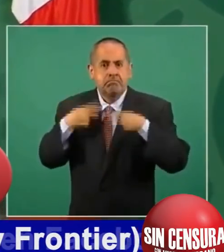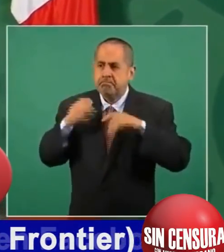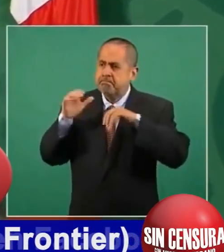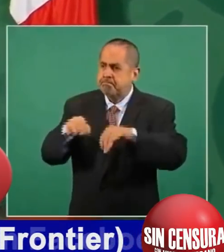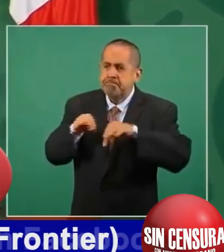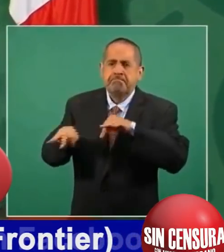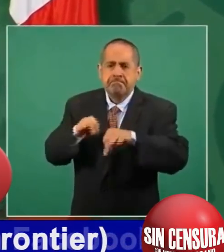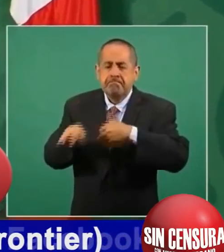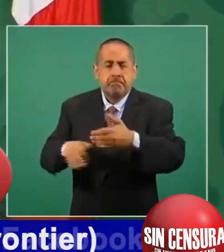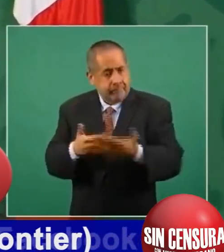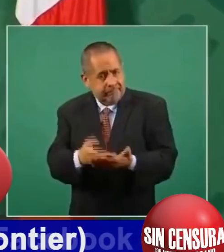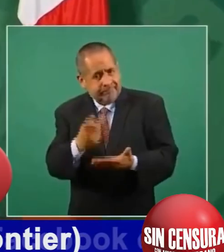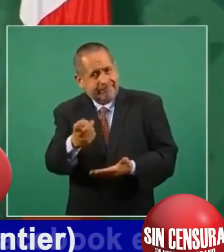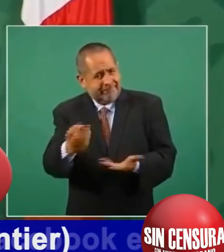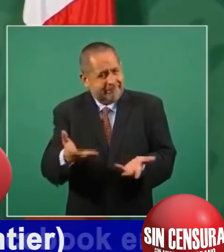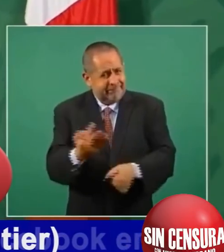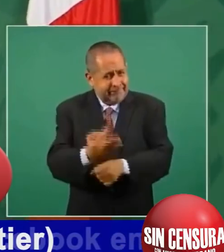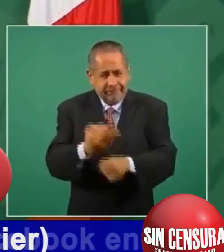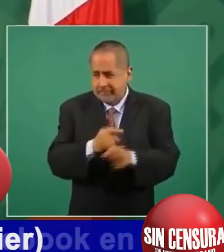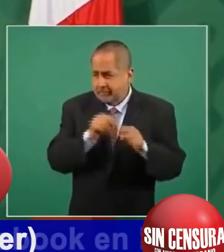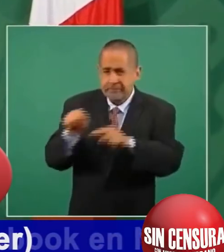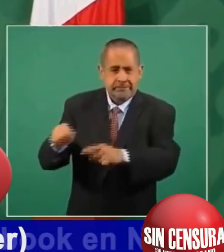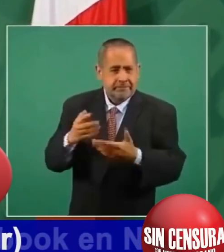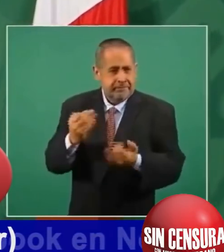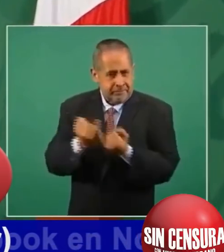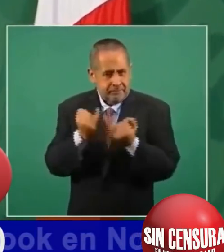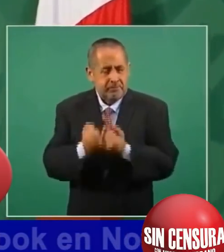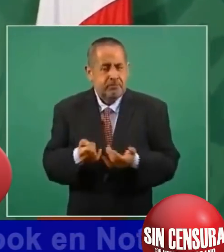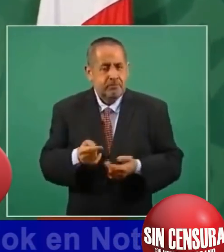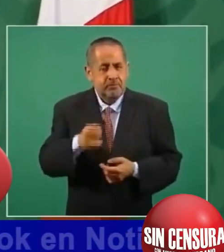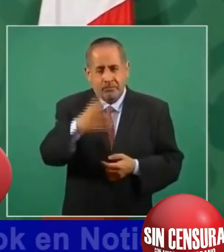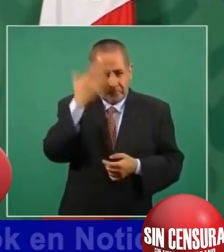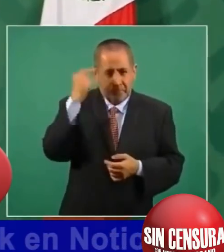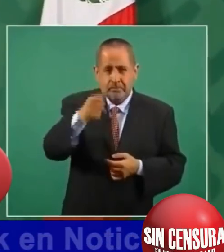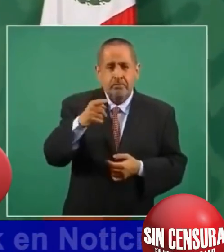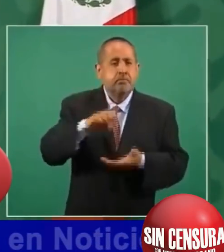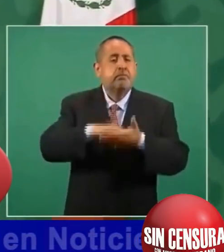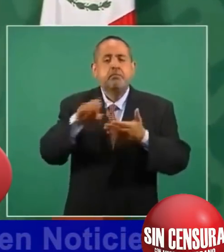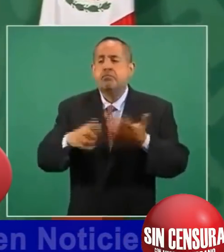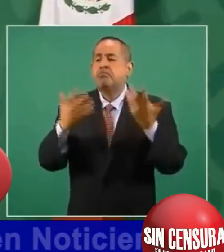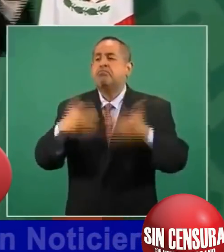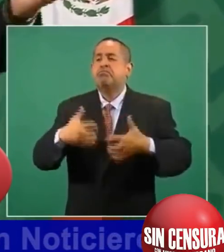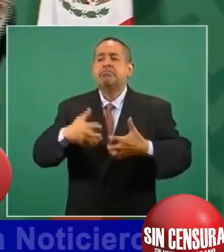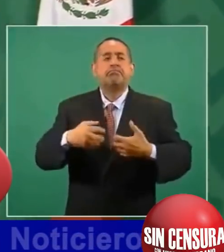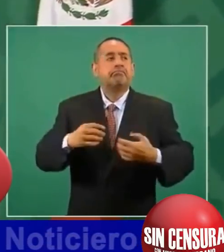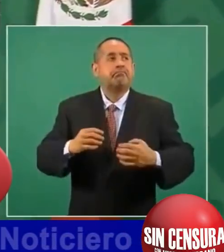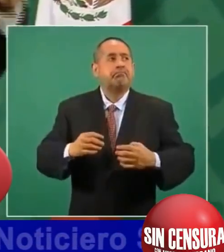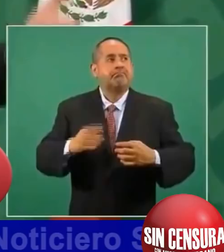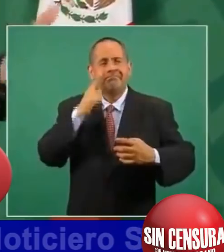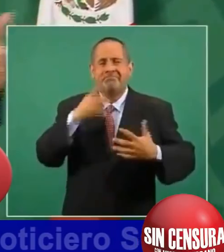el construir una refinería, el construir